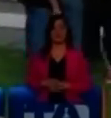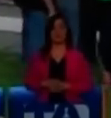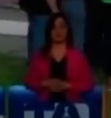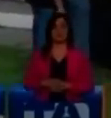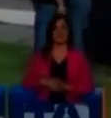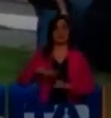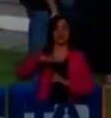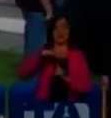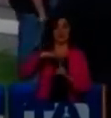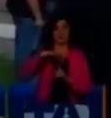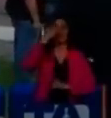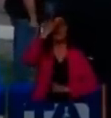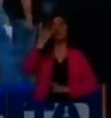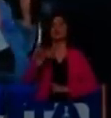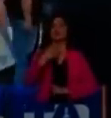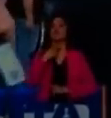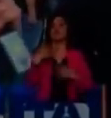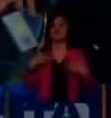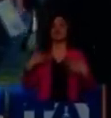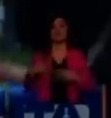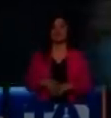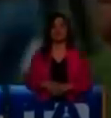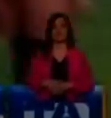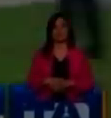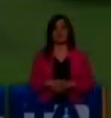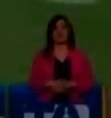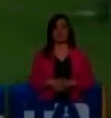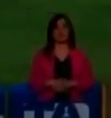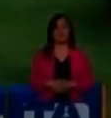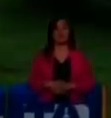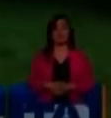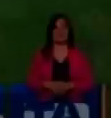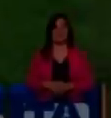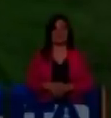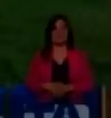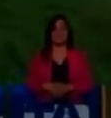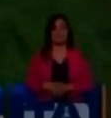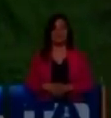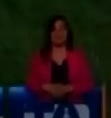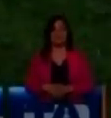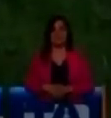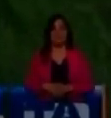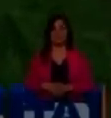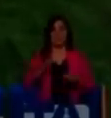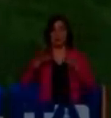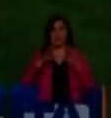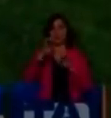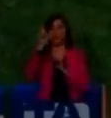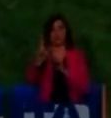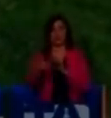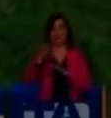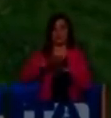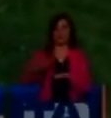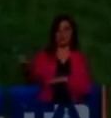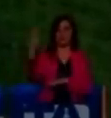parque para que ustedes cuenten por qué están tan asustados. Si me ayuda el camarógrafo, por favor, Vamos a conversar con uno de los moradores. Venga para